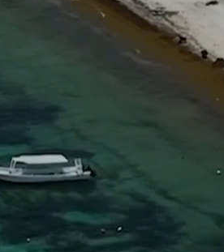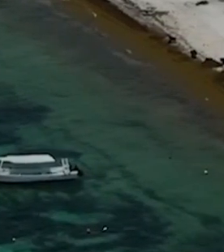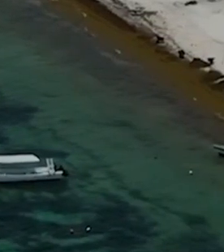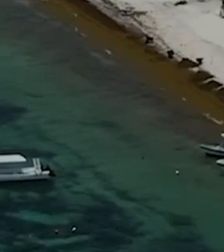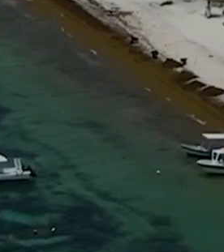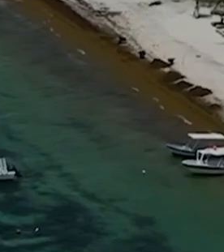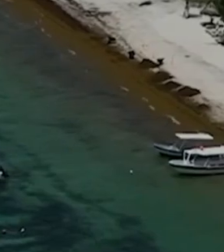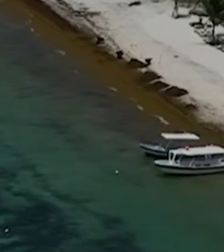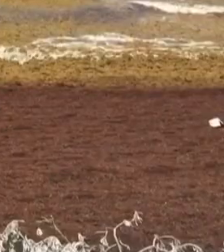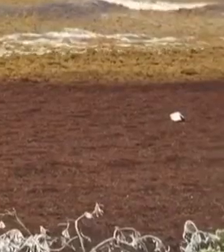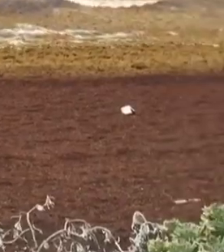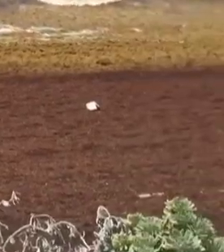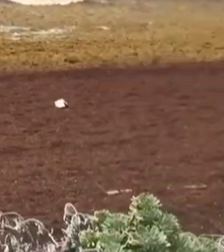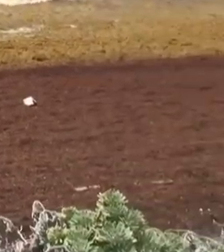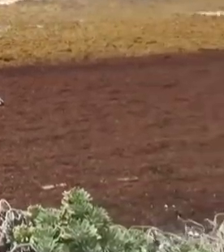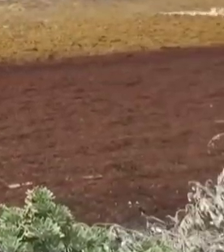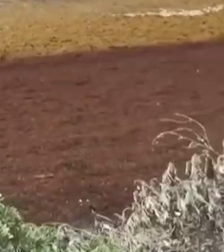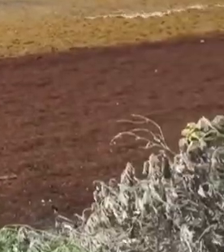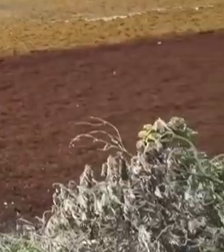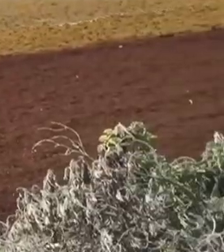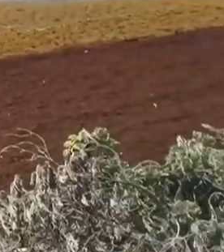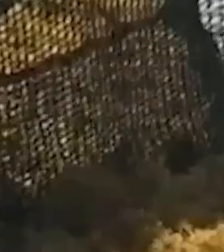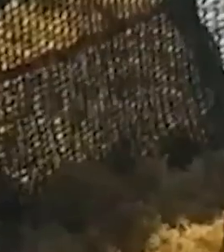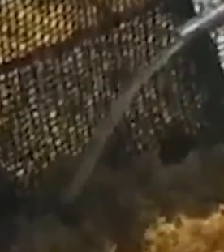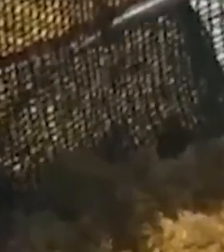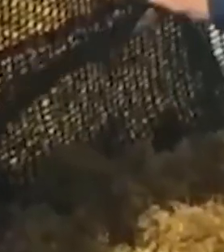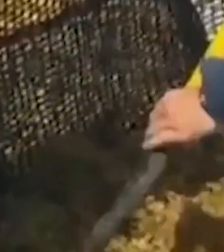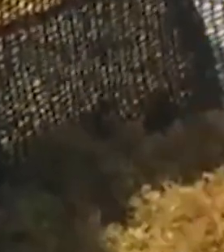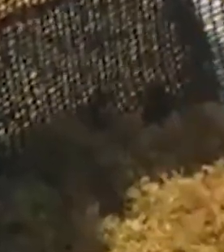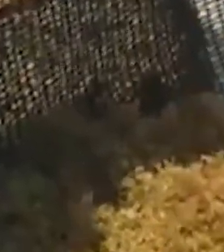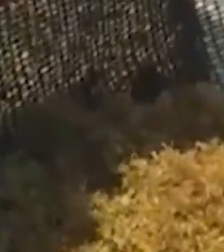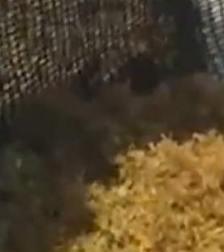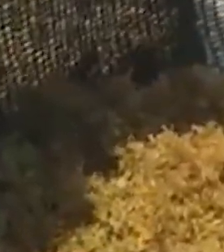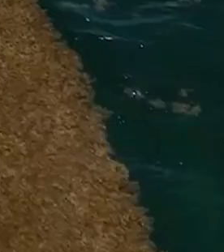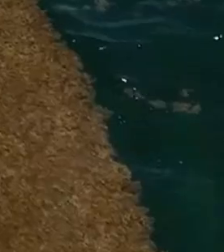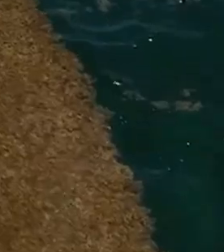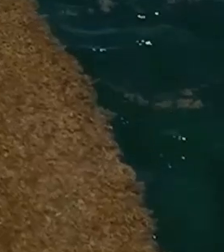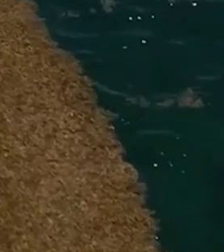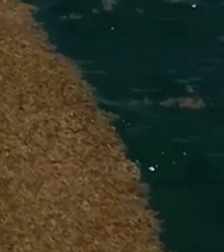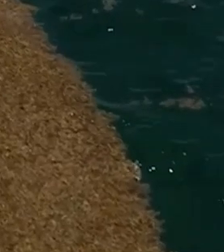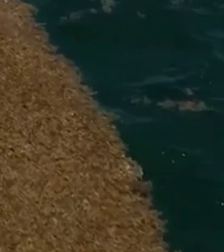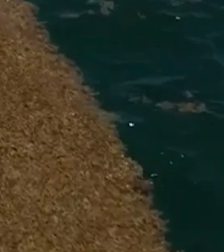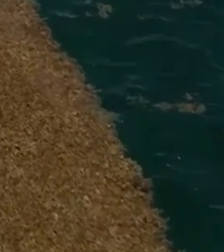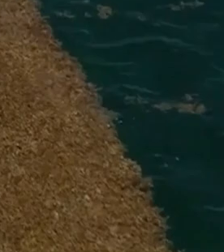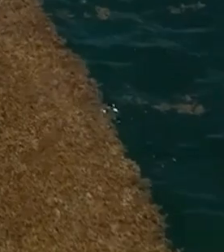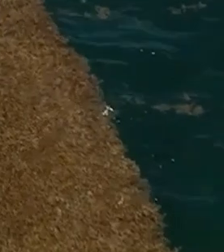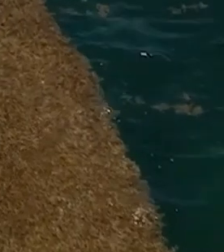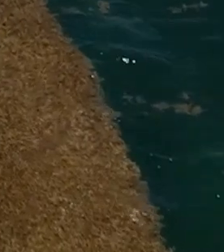220.487 toneladas de la misma en las playas, haciendo un total de